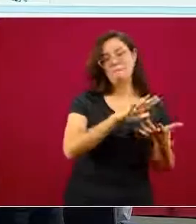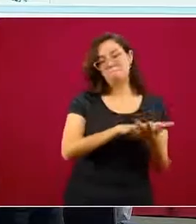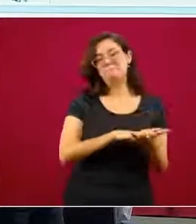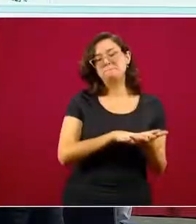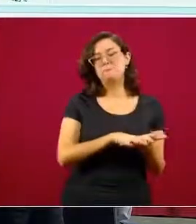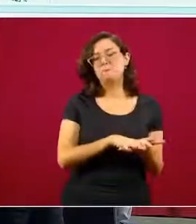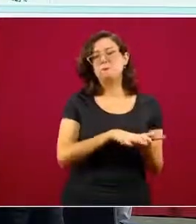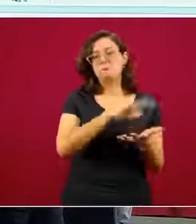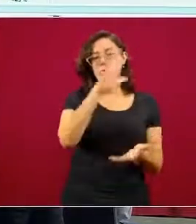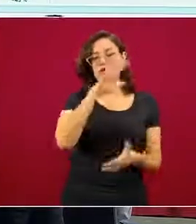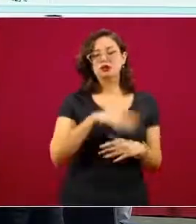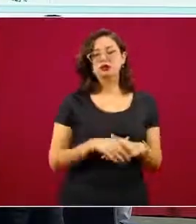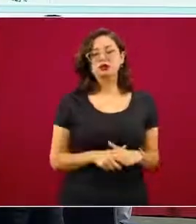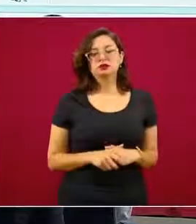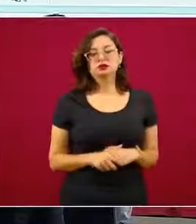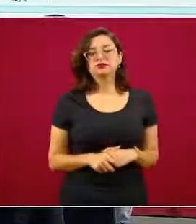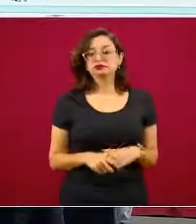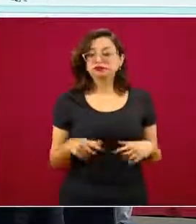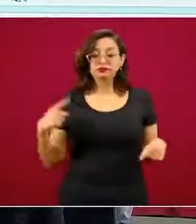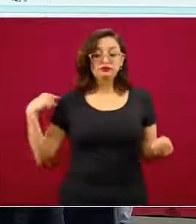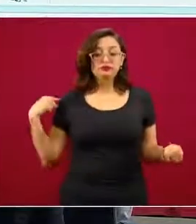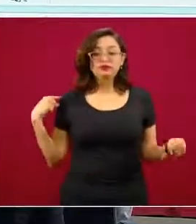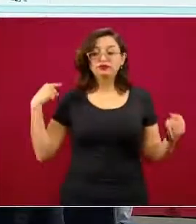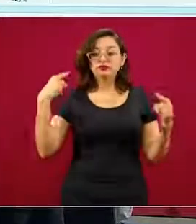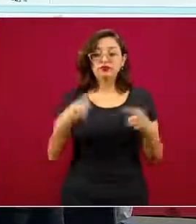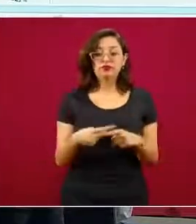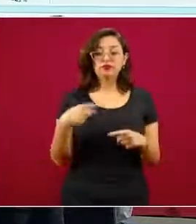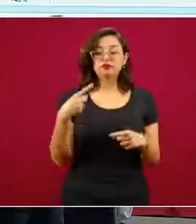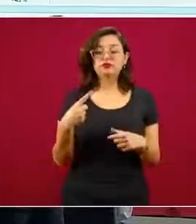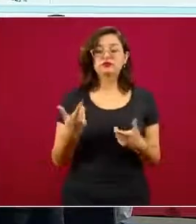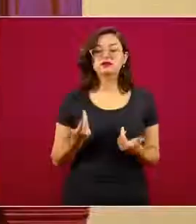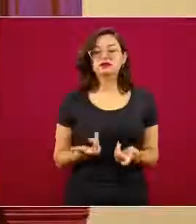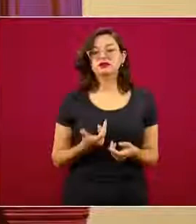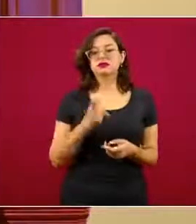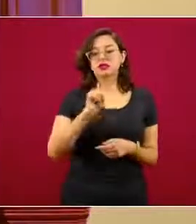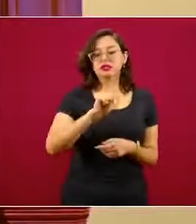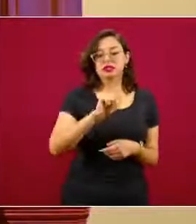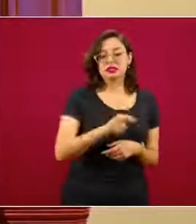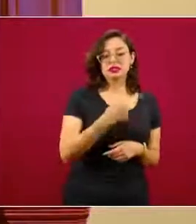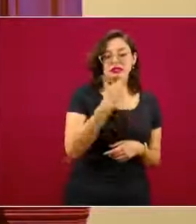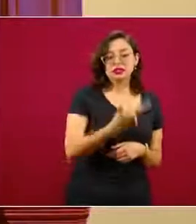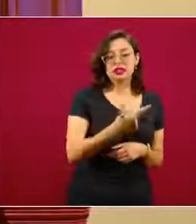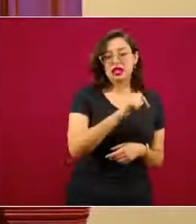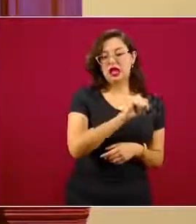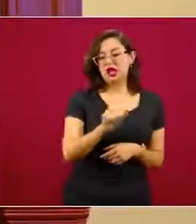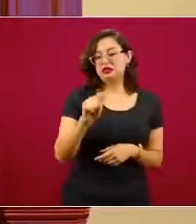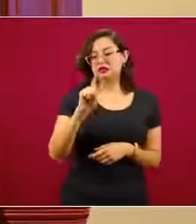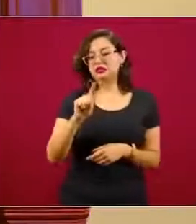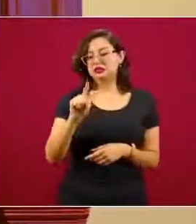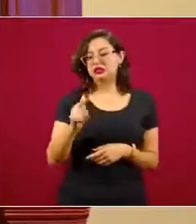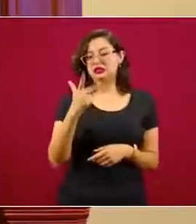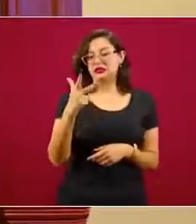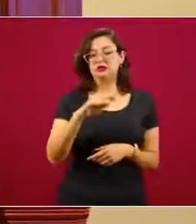mayor, pudiendo llegar a ser, y lo ha sido en las últimas semanas, entre un 77 y un 78%.